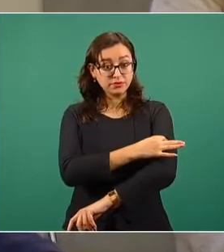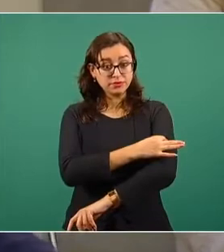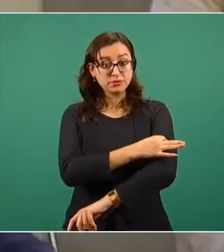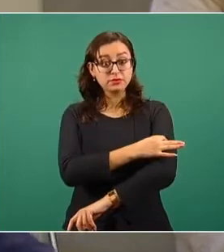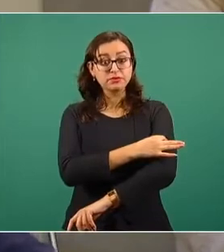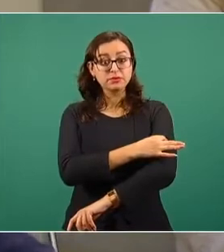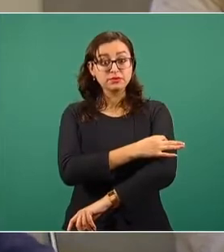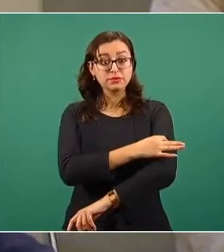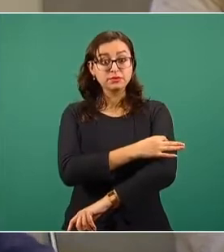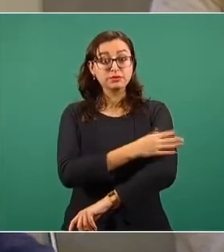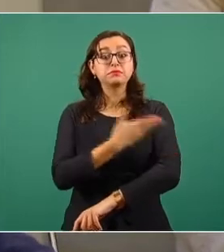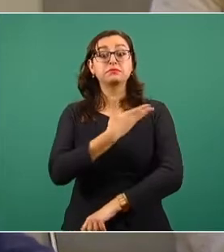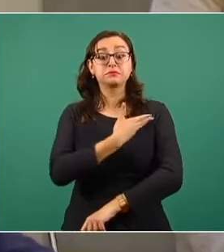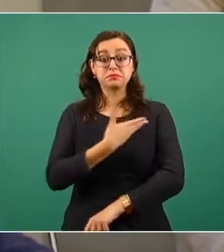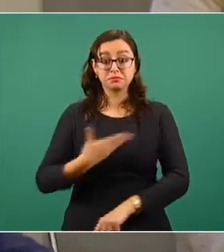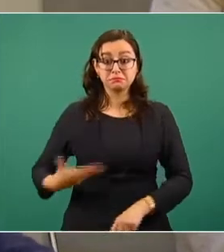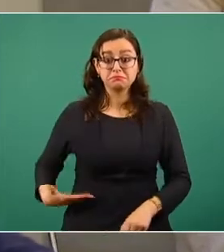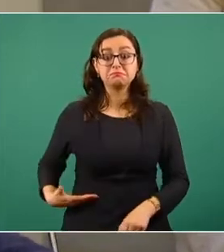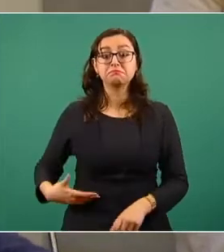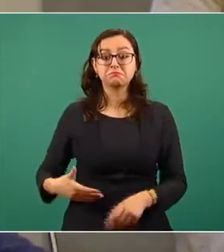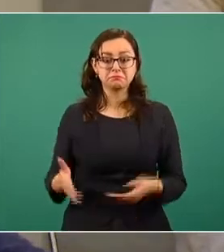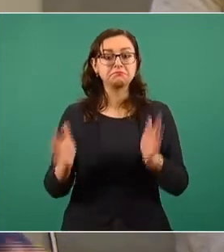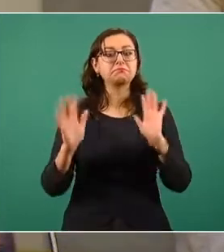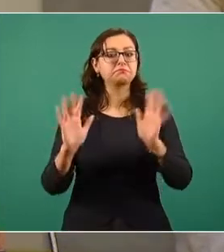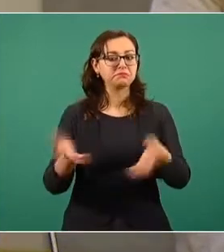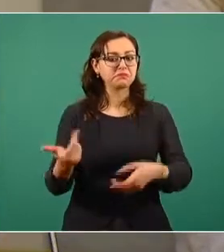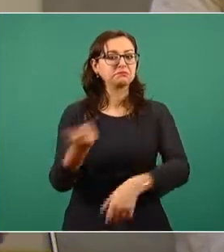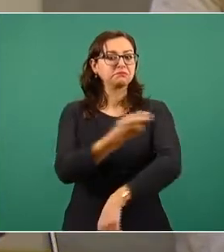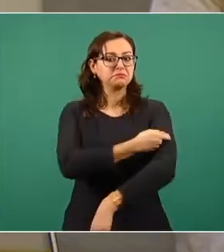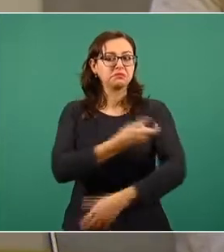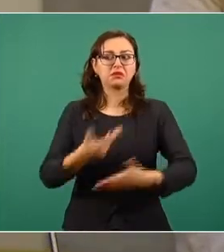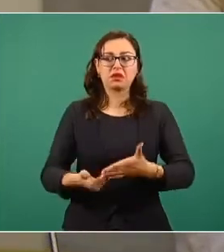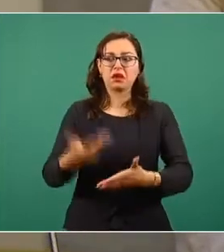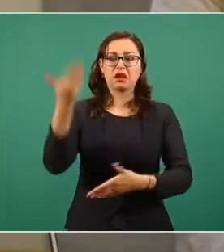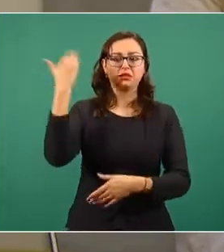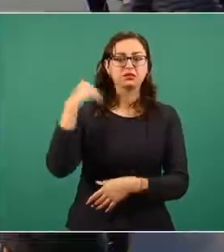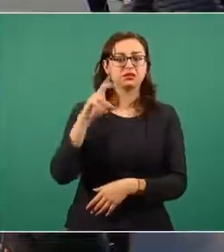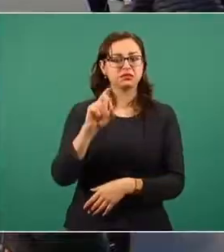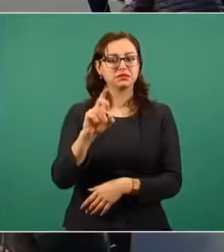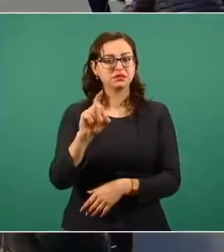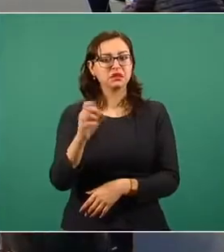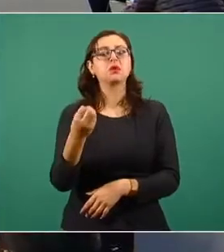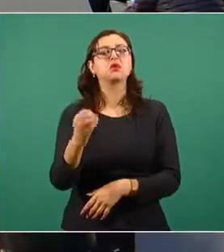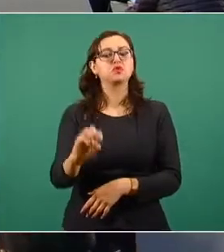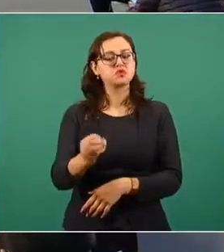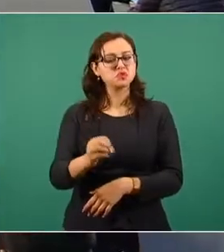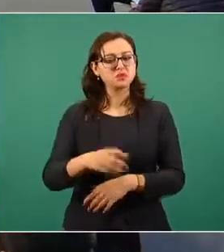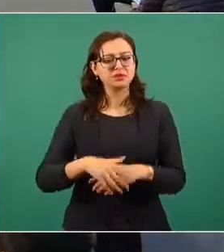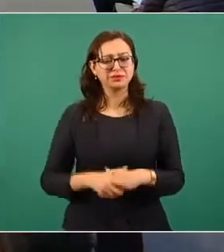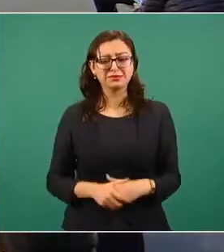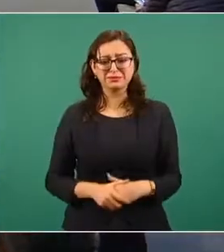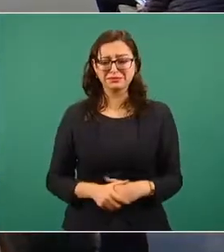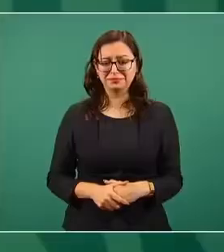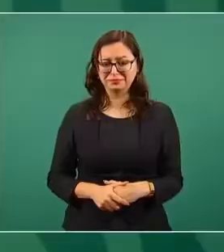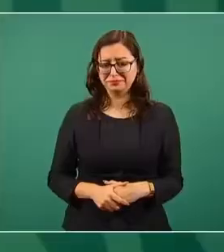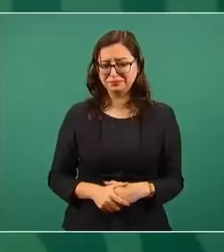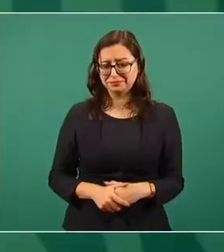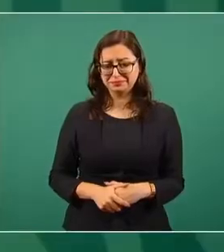el presidente pudo haber obtenido en este caso. No, el presidente no ha sido vacunado.